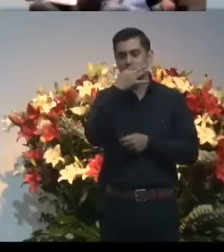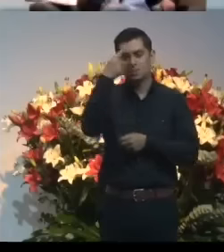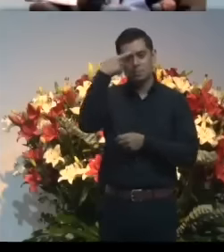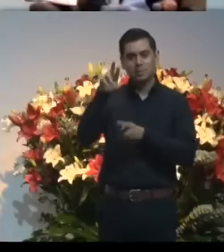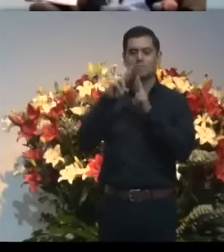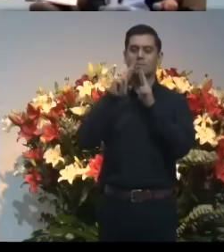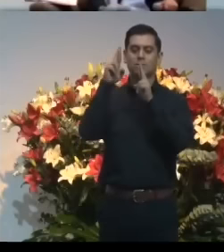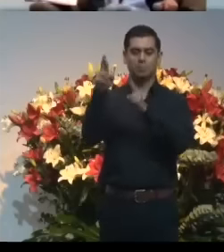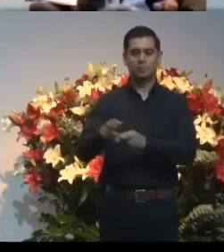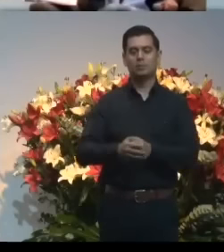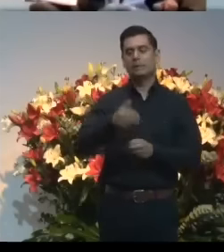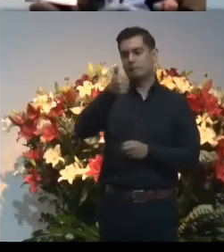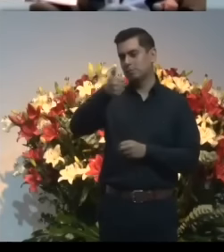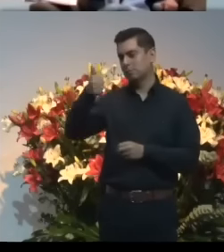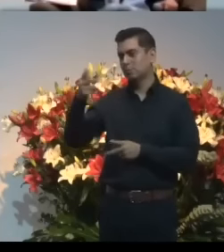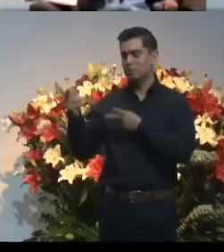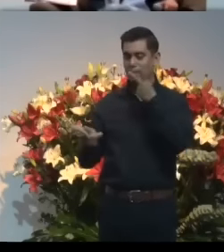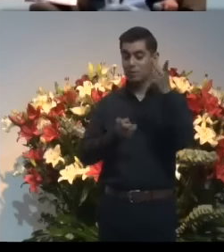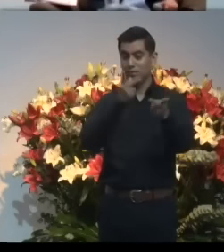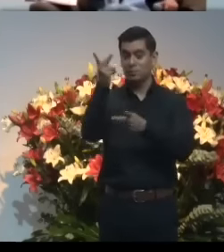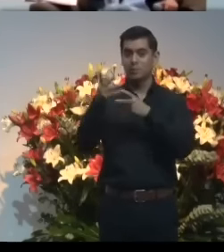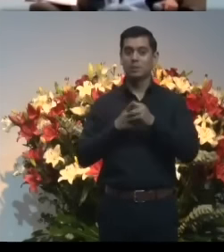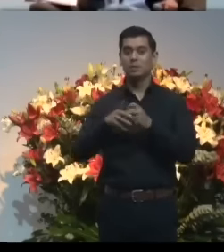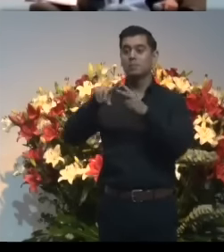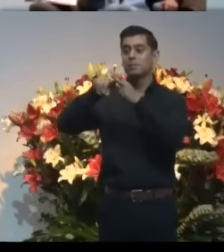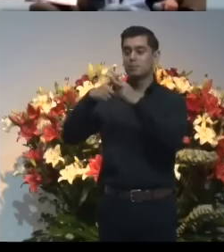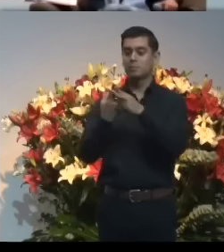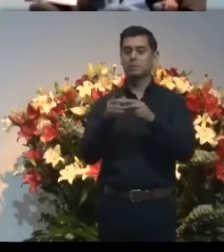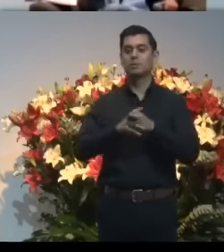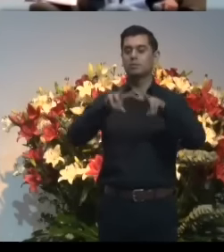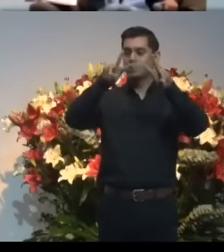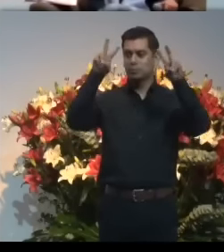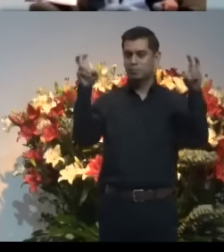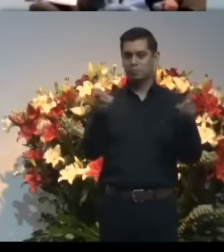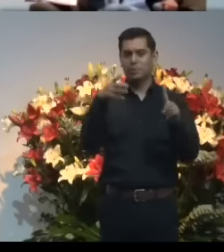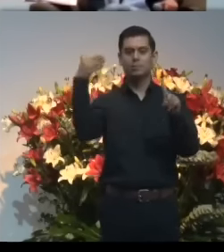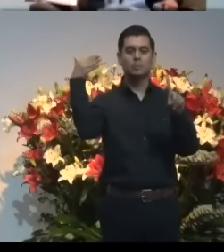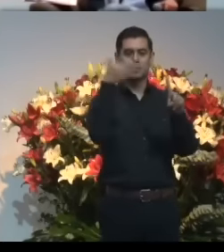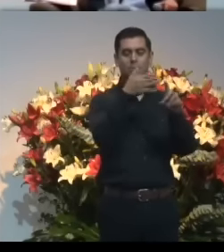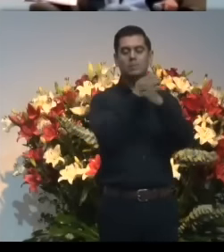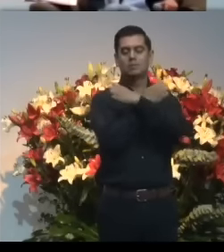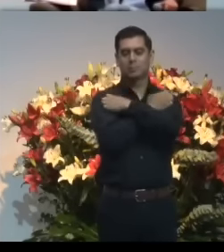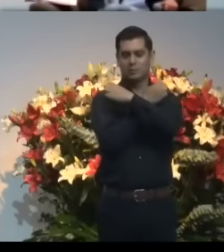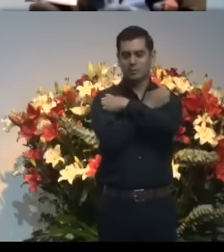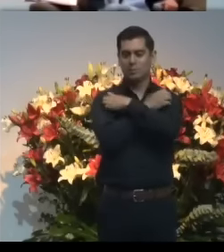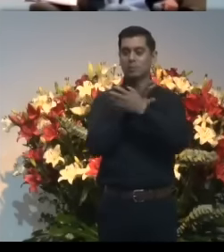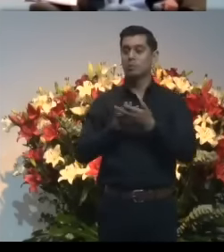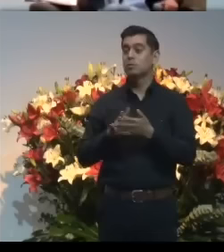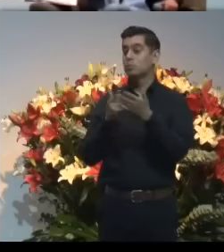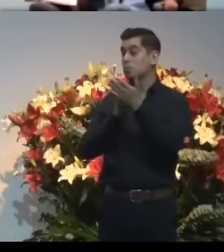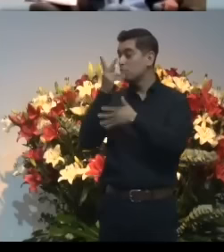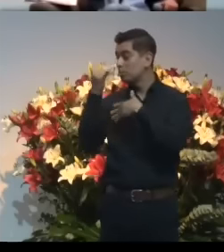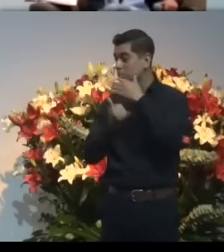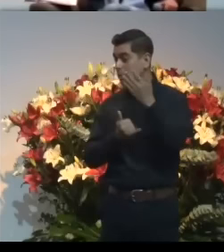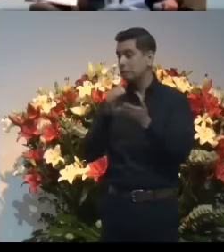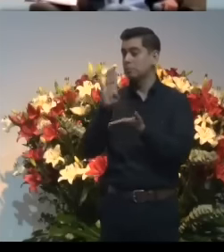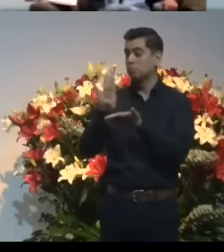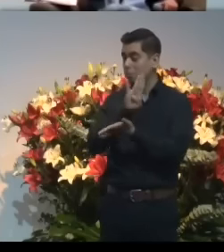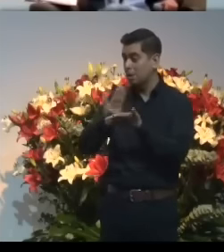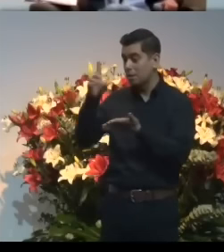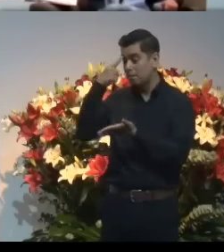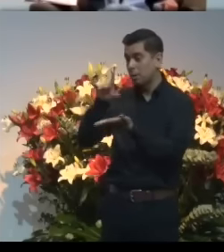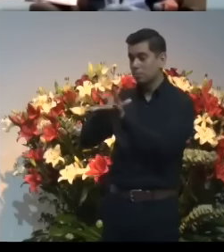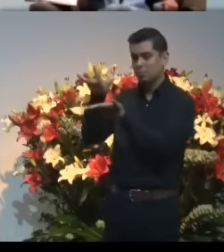para responder a cada una. Y vamos a empezar con el eje de educación. Tu propuesta de los bonos educativos para que